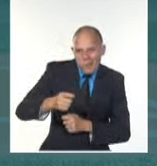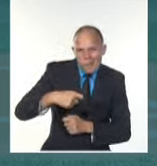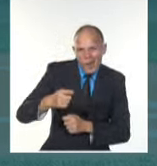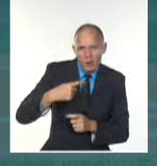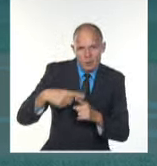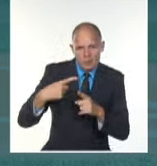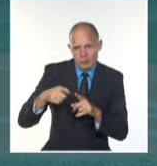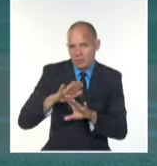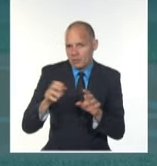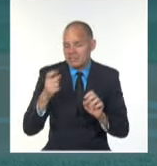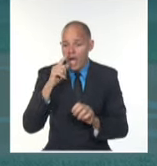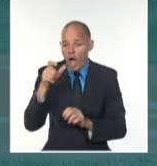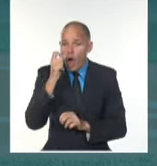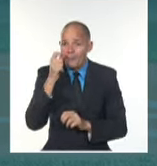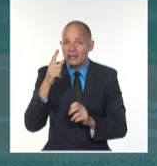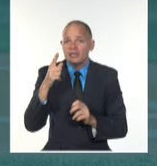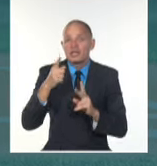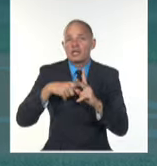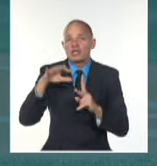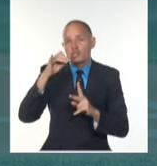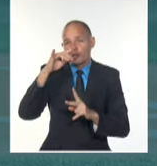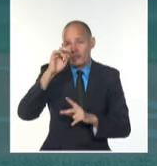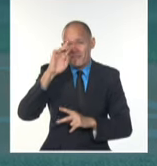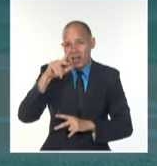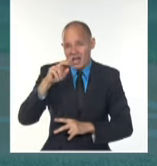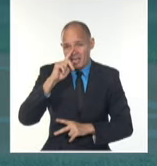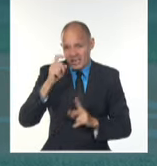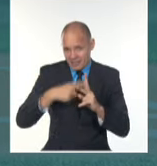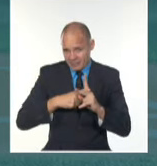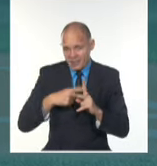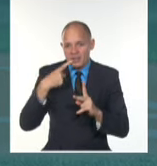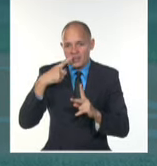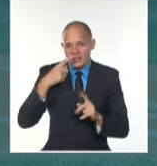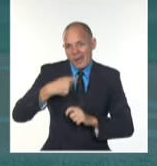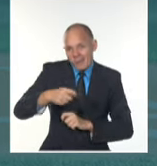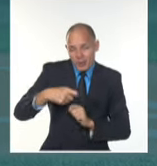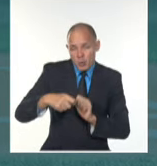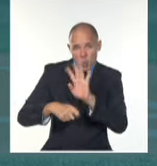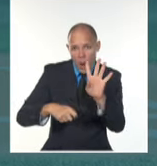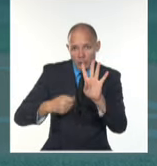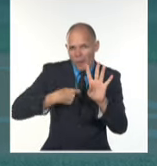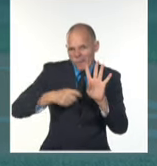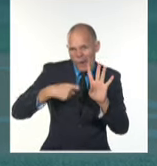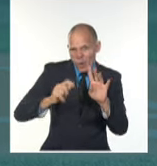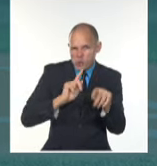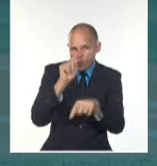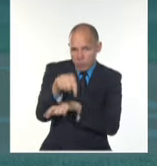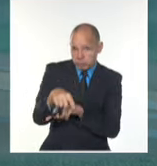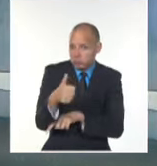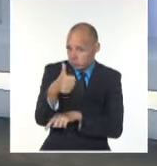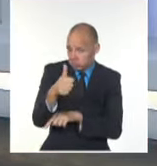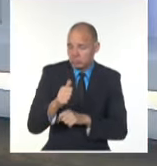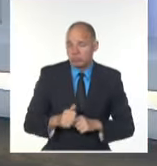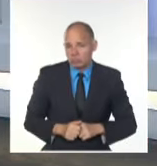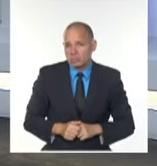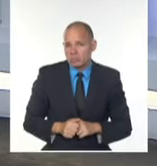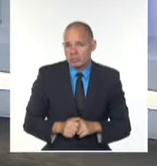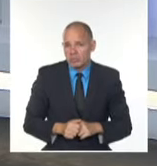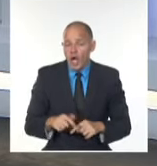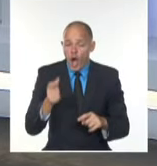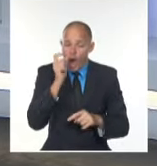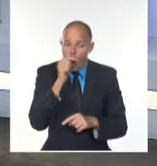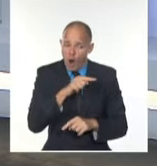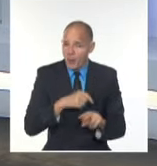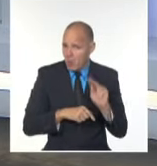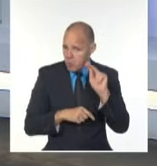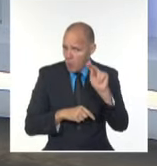de 4-4 con par de tubeyes y 3 empujadas. Luis Alberto Marrero se mantuvo toda la ruta y permitió apenas una carrera limpia. Fue el primer